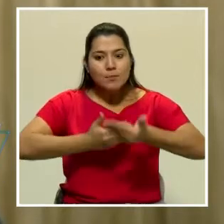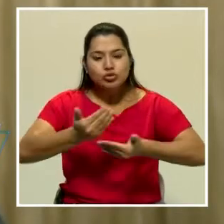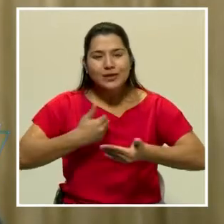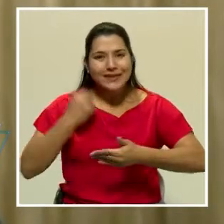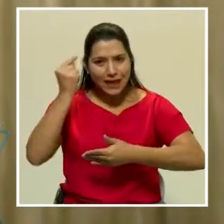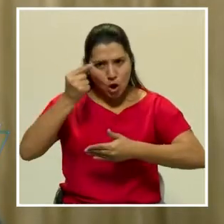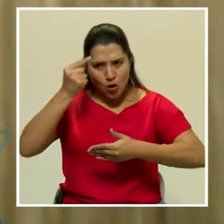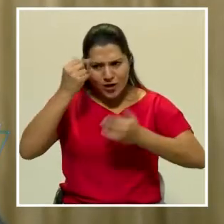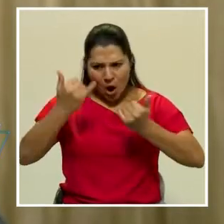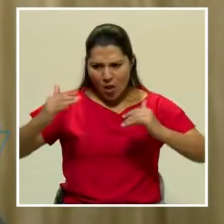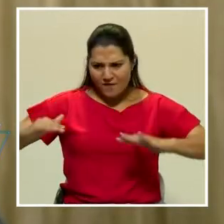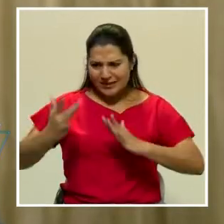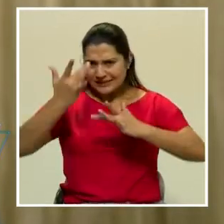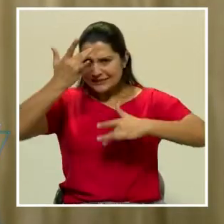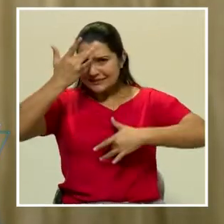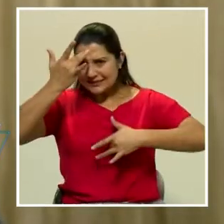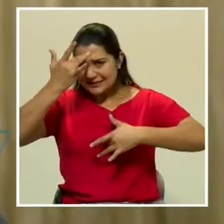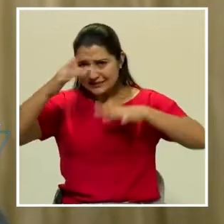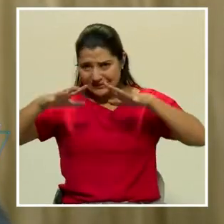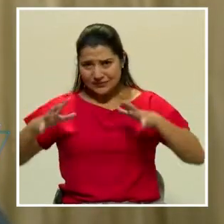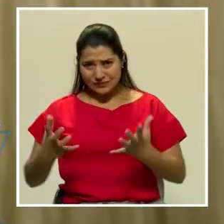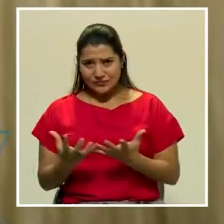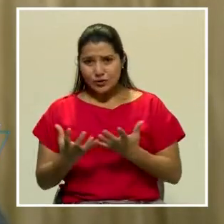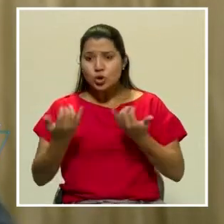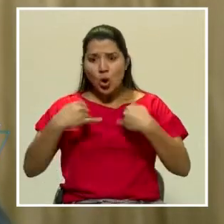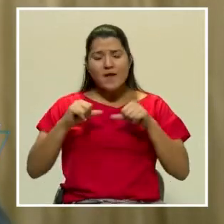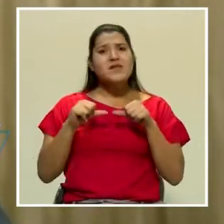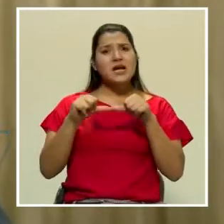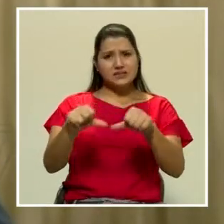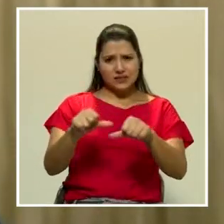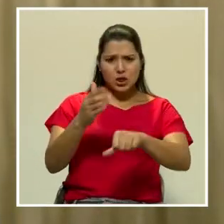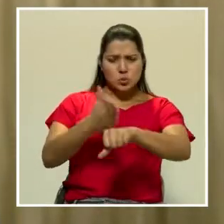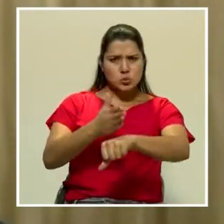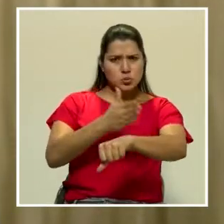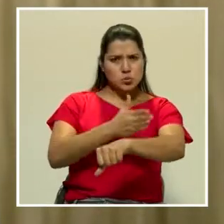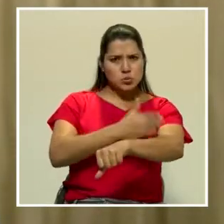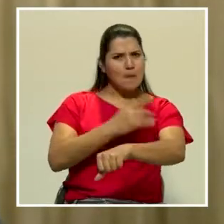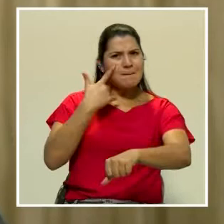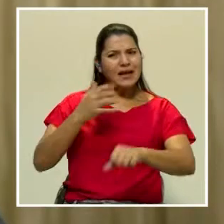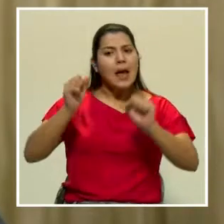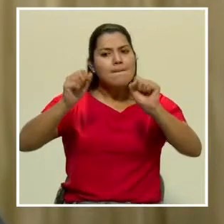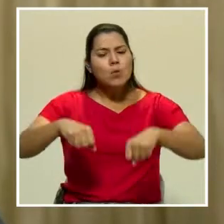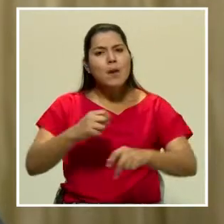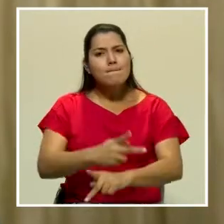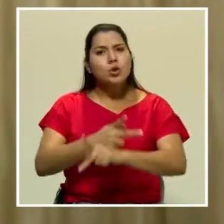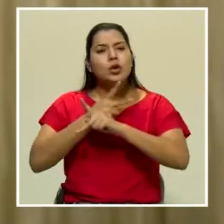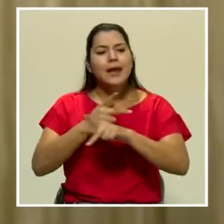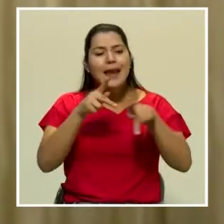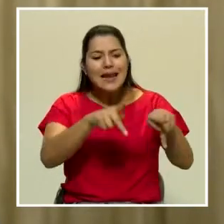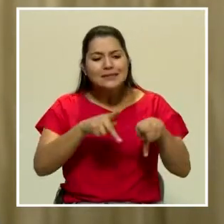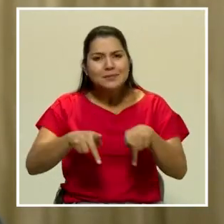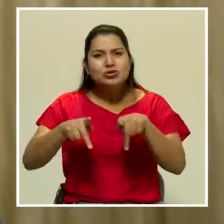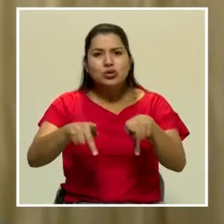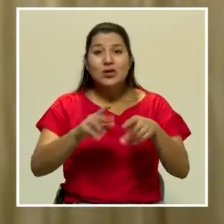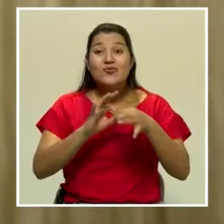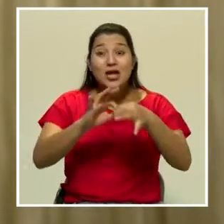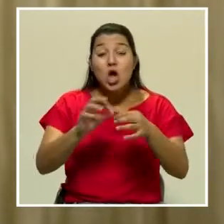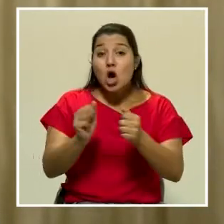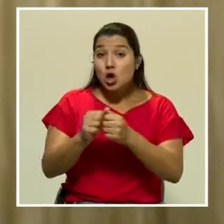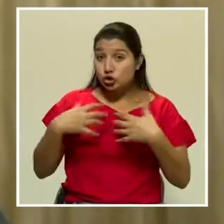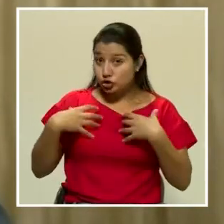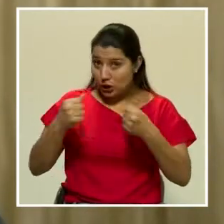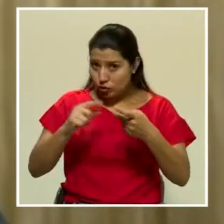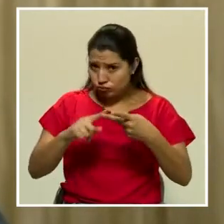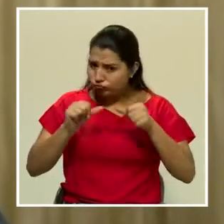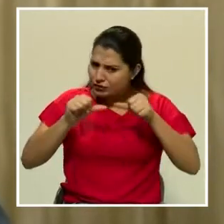tenemos sigue igual e incólume. Seguimos adelante para proteger a la población en materia de salud, adelante